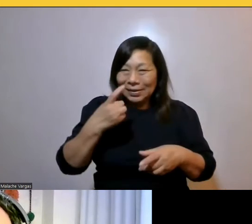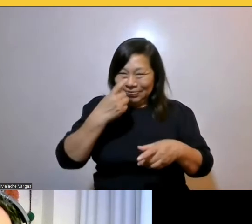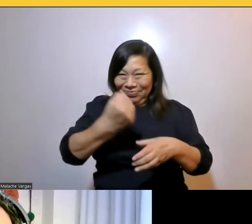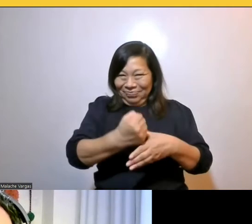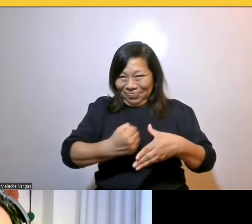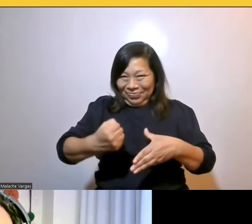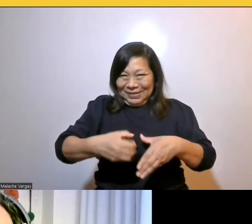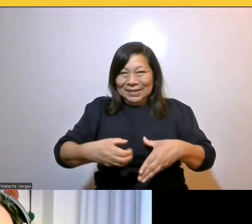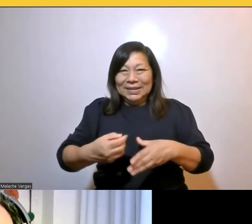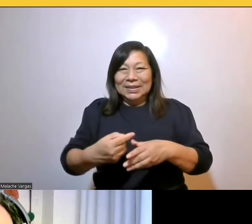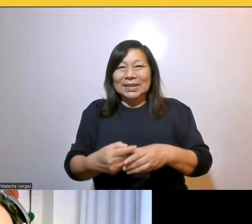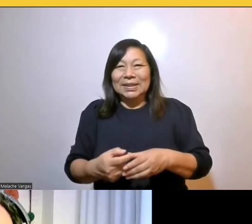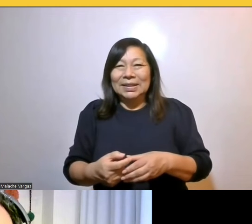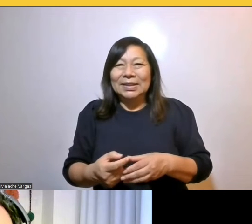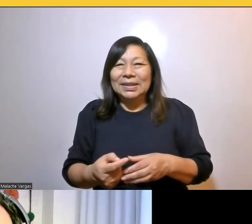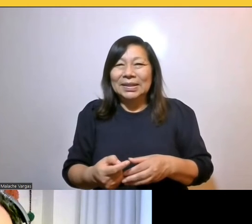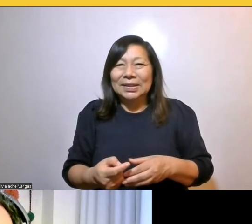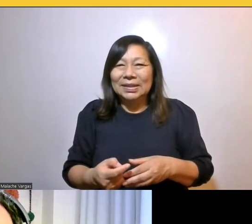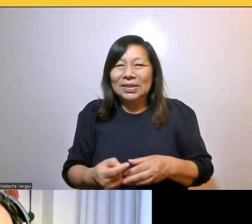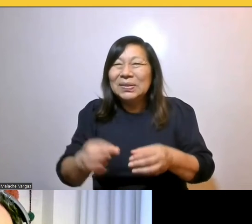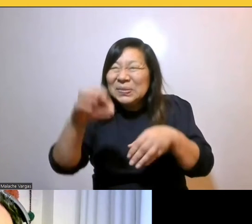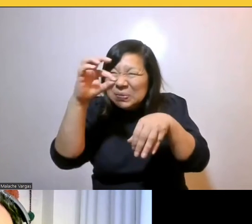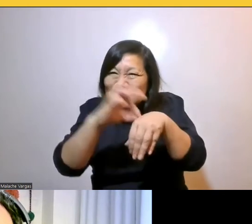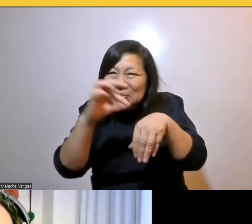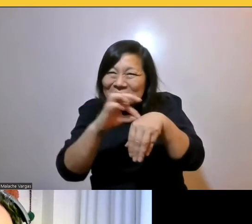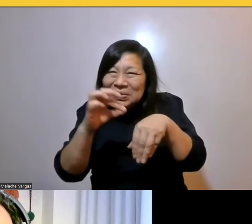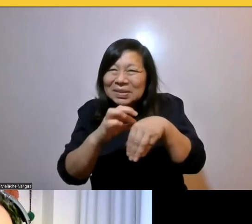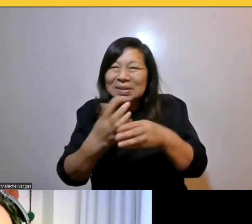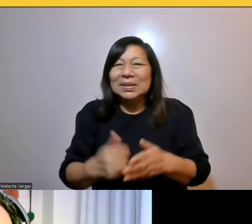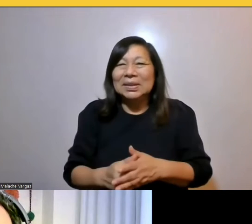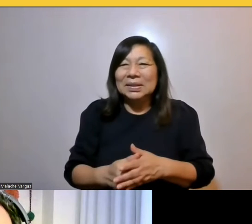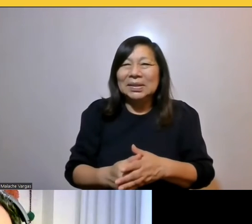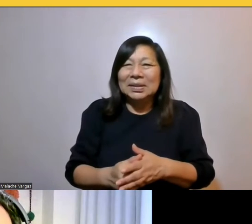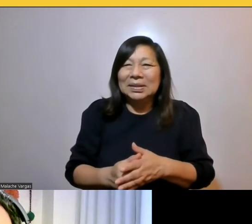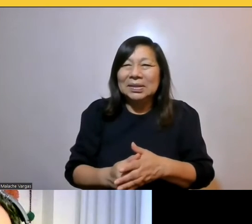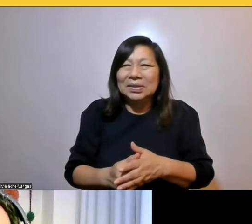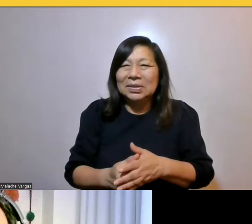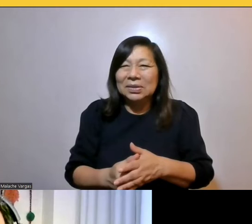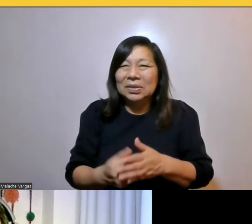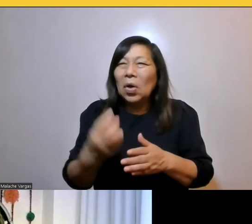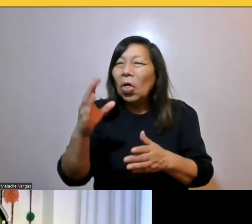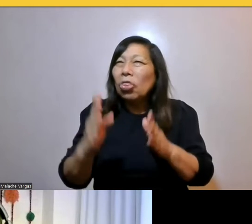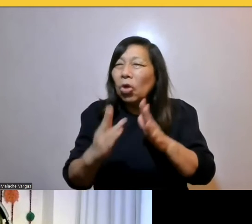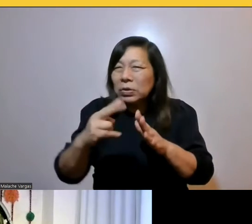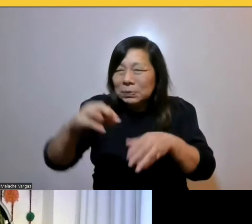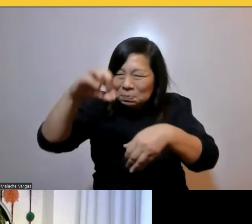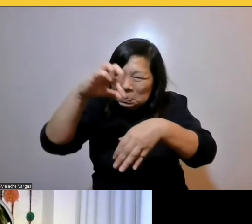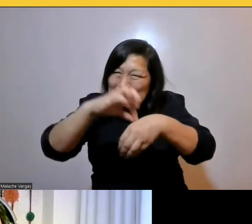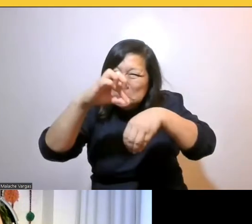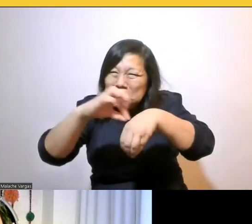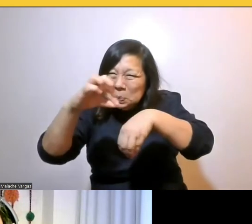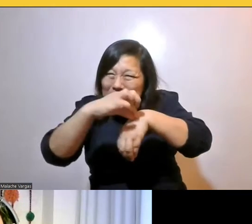el ovario con múltiples folículos, más de lo usual, en teoría más de 12 folículos.